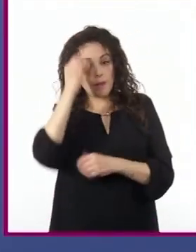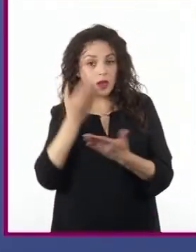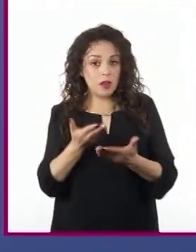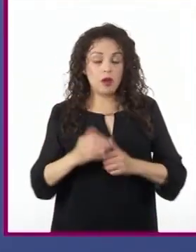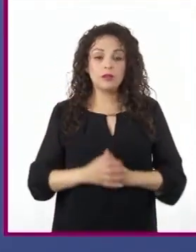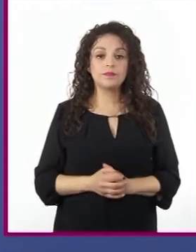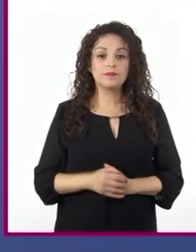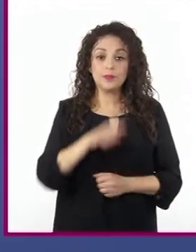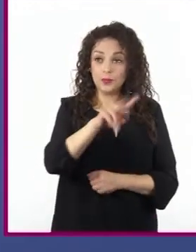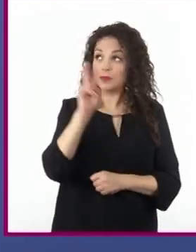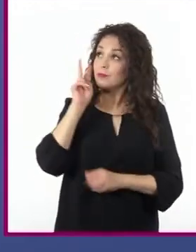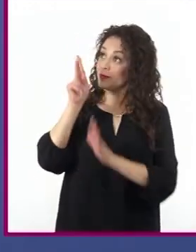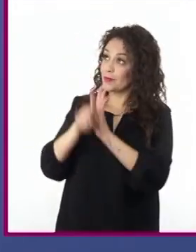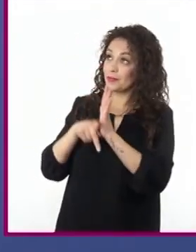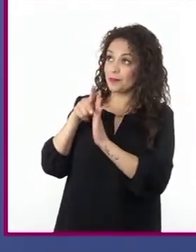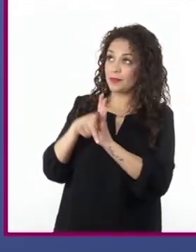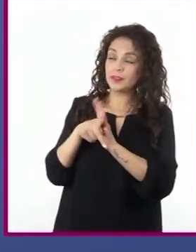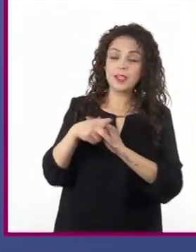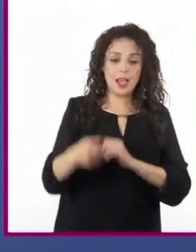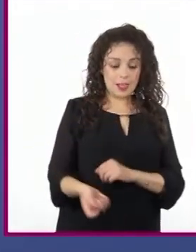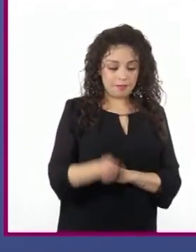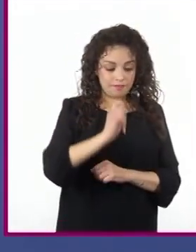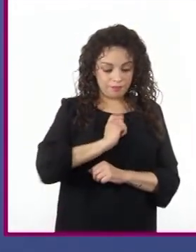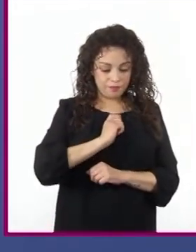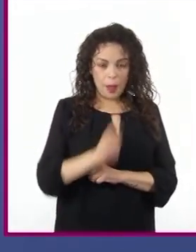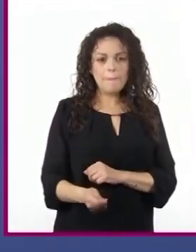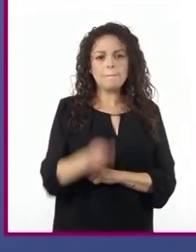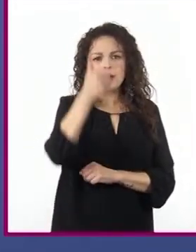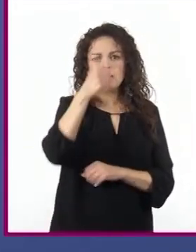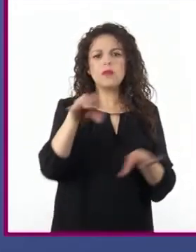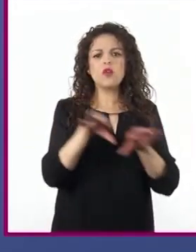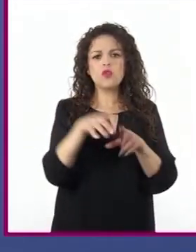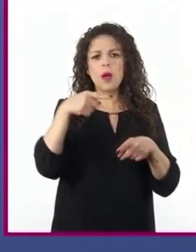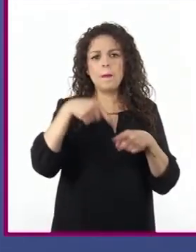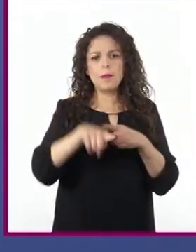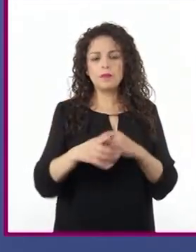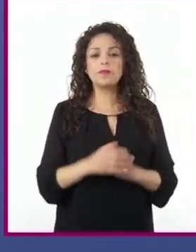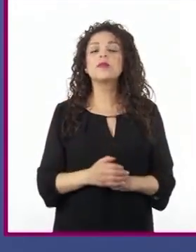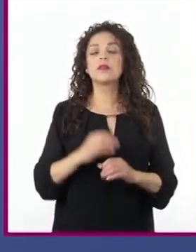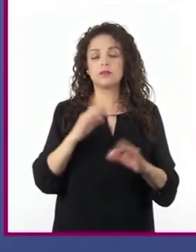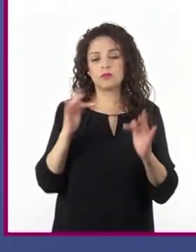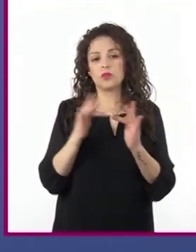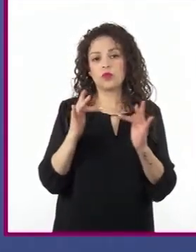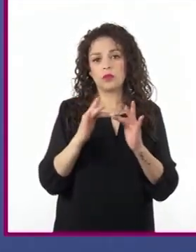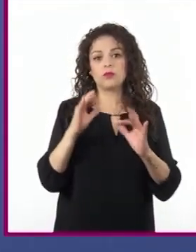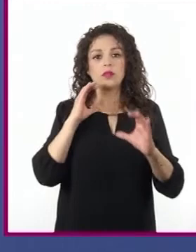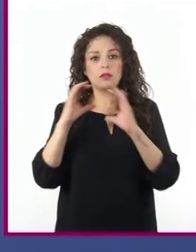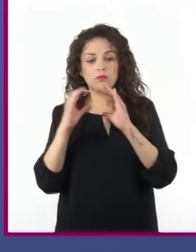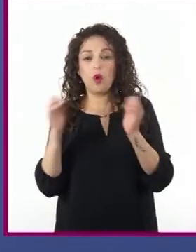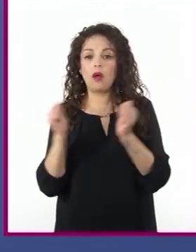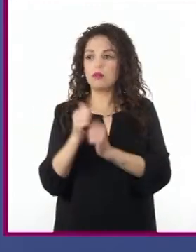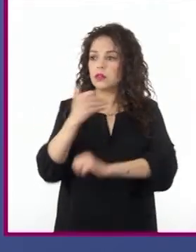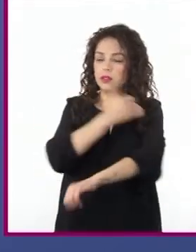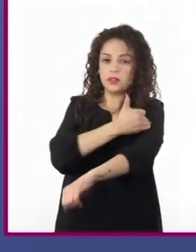y escuchar en el video, la identidad se forma primero con nuestra interacción en el núcleo familiar y se complementa con